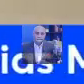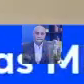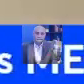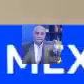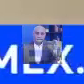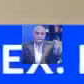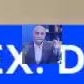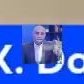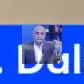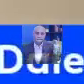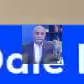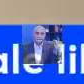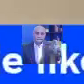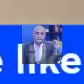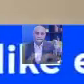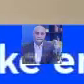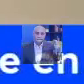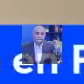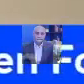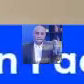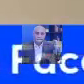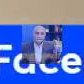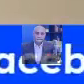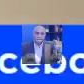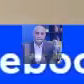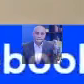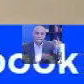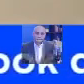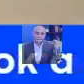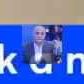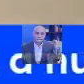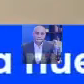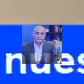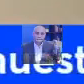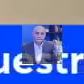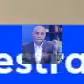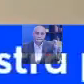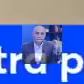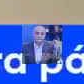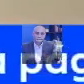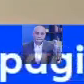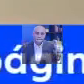que doblar las manos. Y no es el caso del presidente López Obrador. Así es que qué